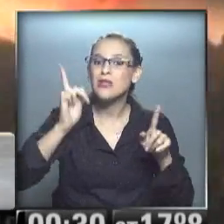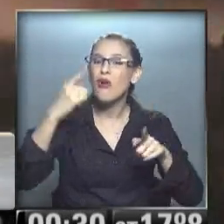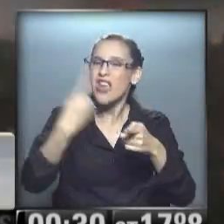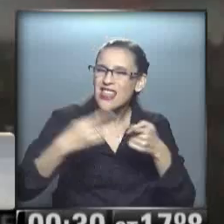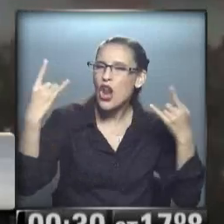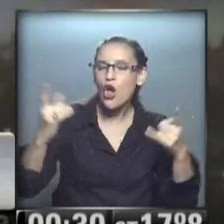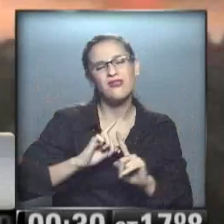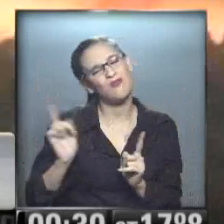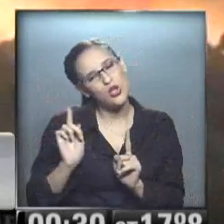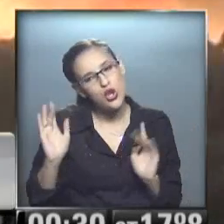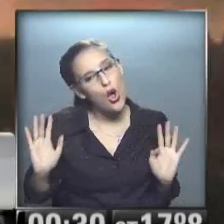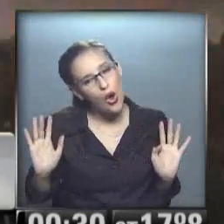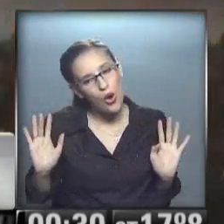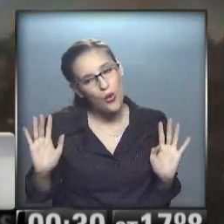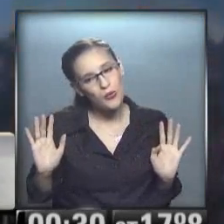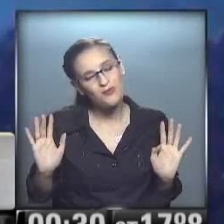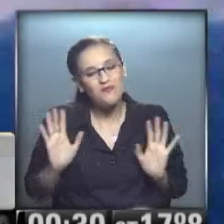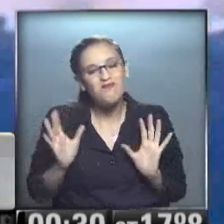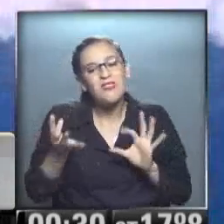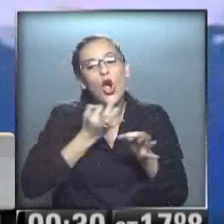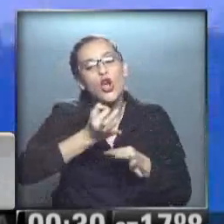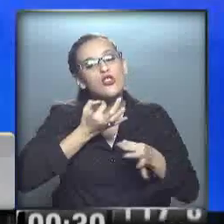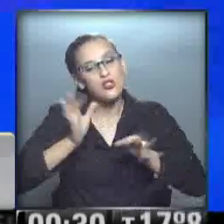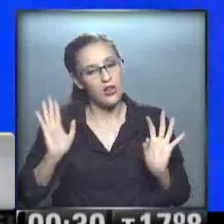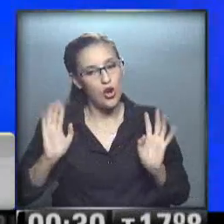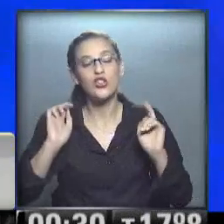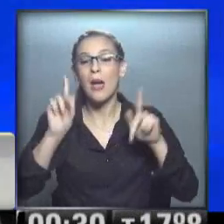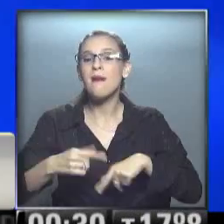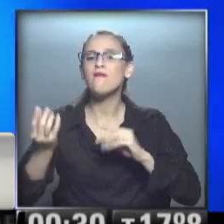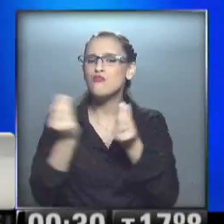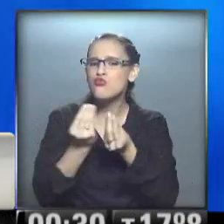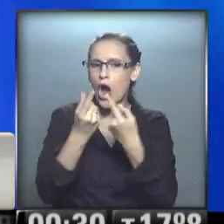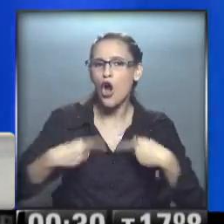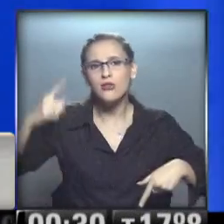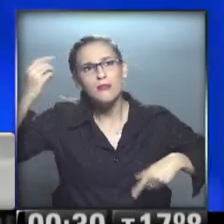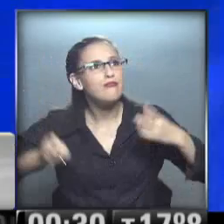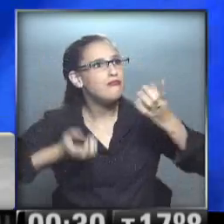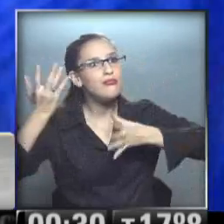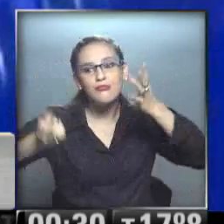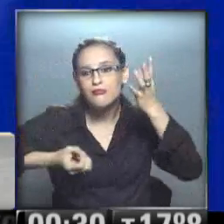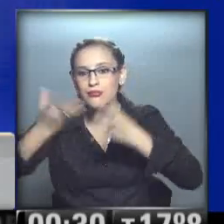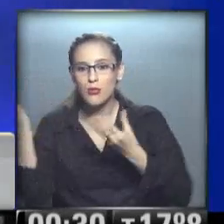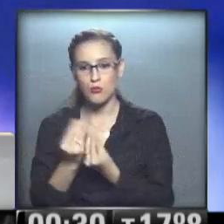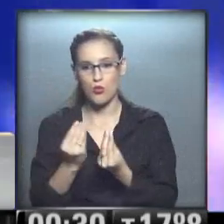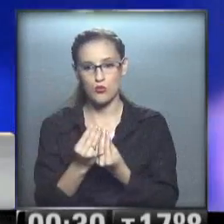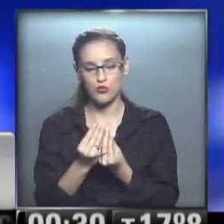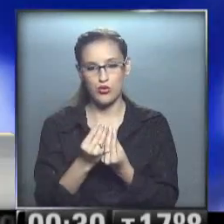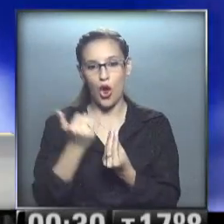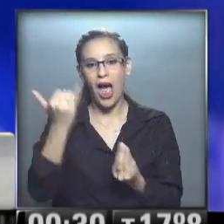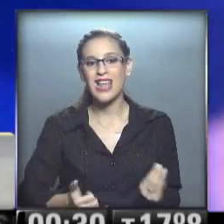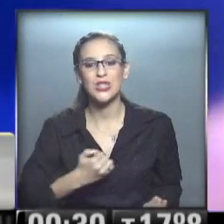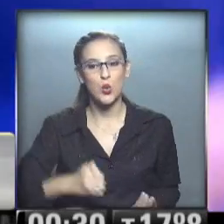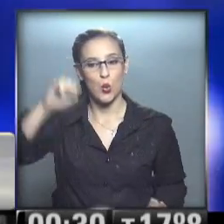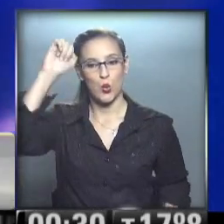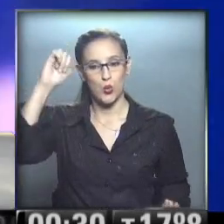está explicitado. Por supuesto que hay mucho de creatividad. Estaba viendo hace un ratito que permanece aquí en la costanera una escultura con la cara de